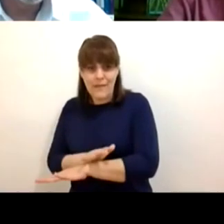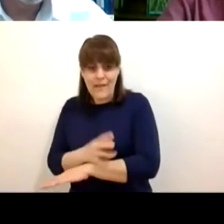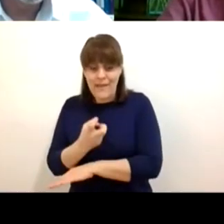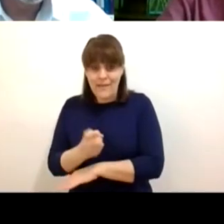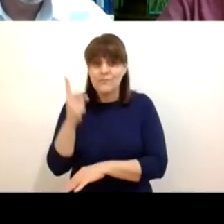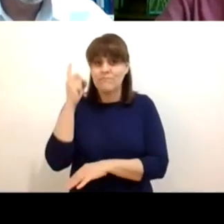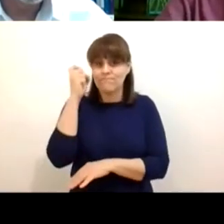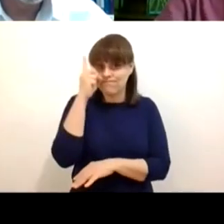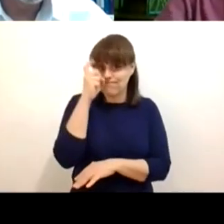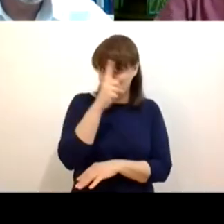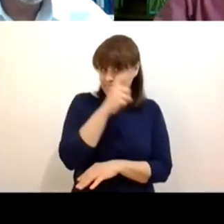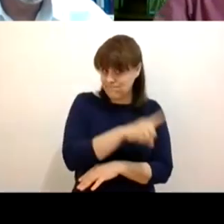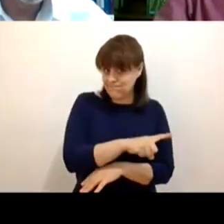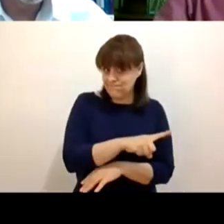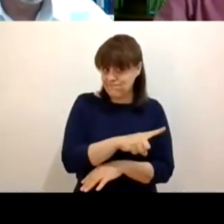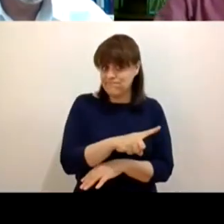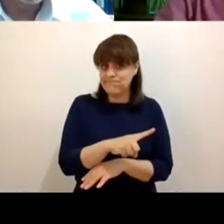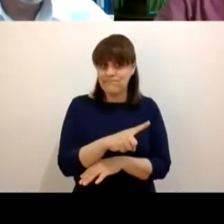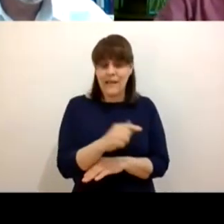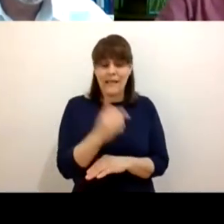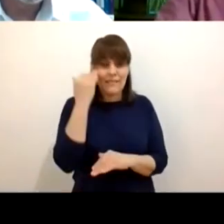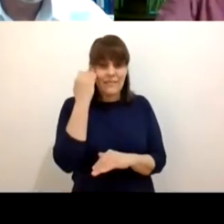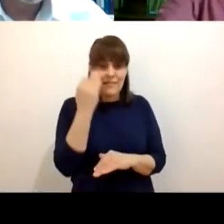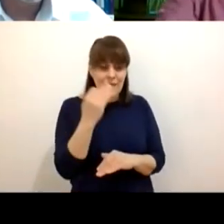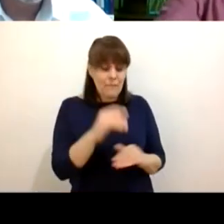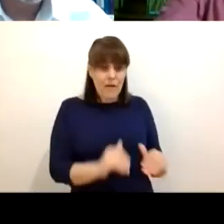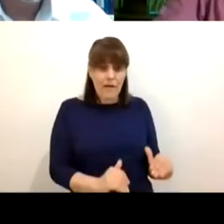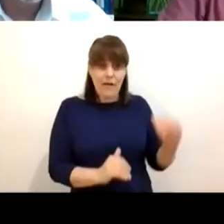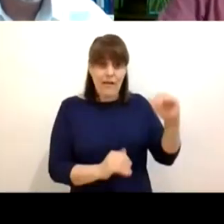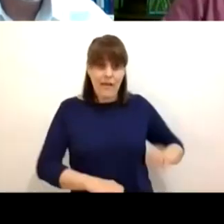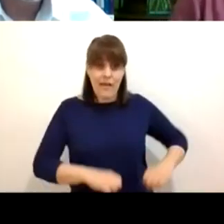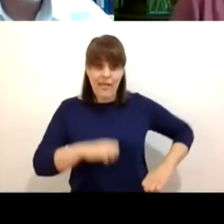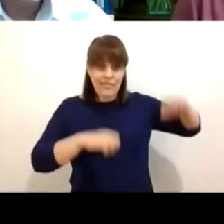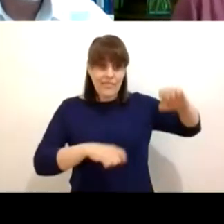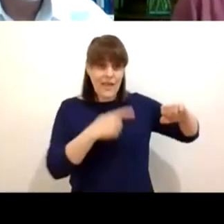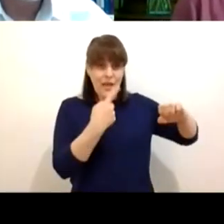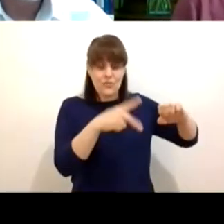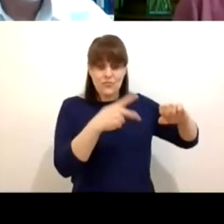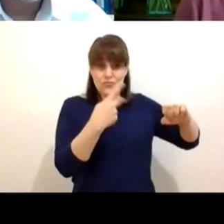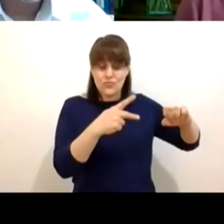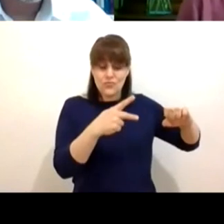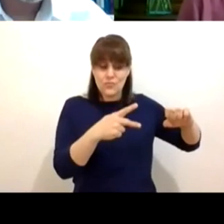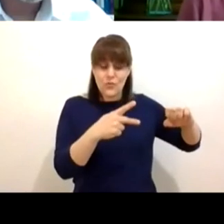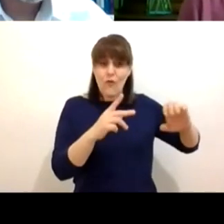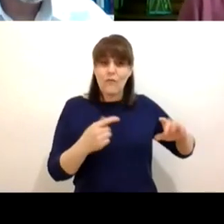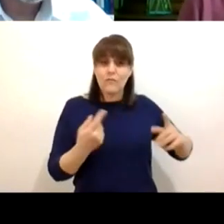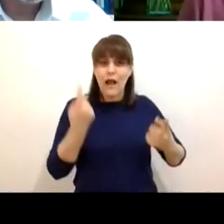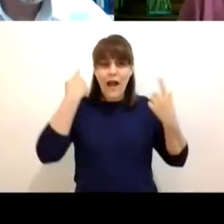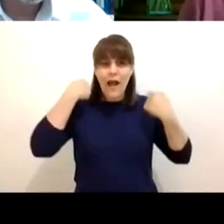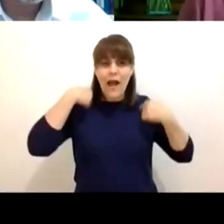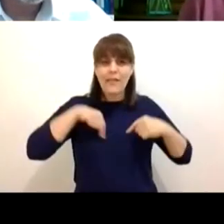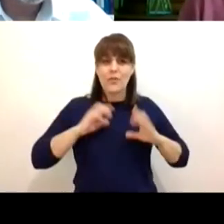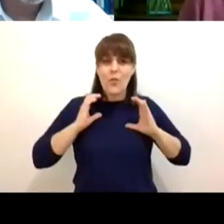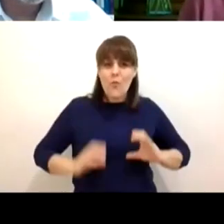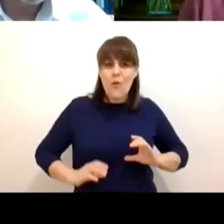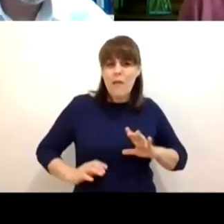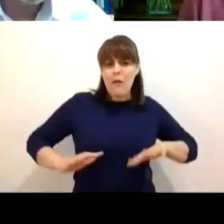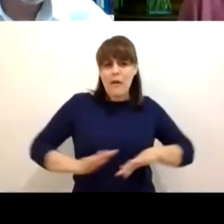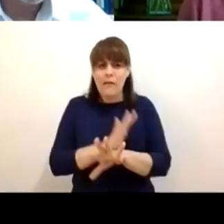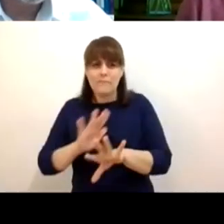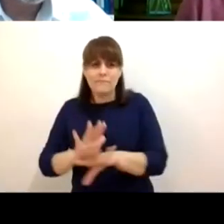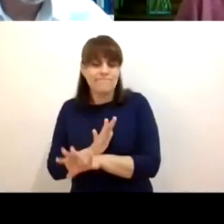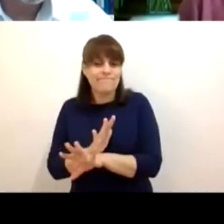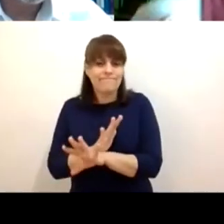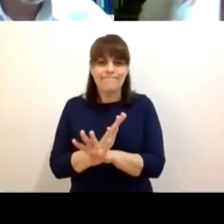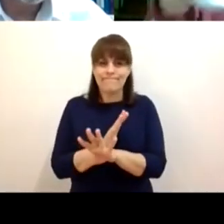etapa formativa, hormonal, por la cual todos hemos pasado. Y creo que las leyes y